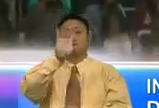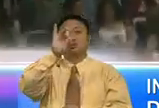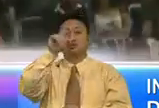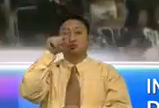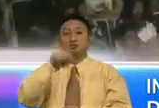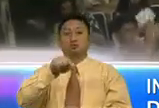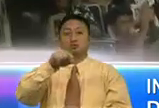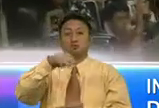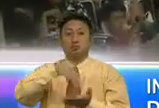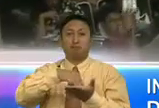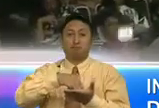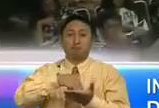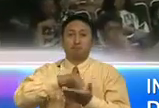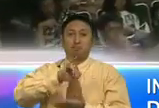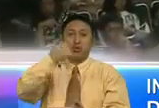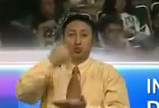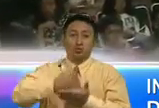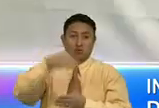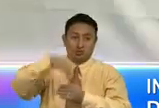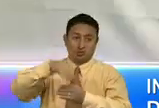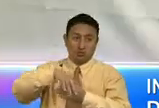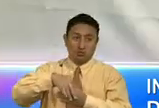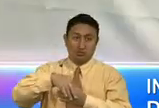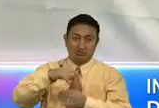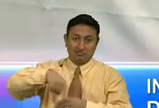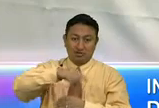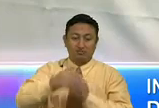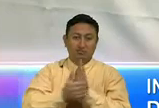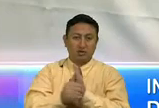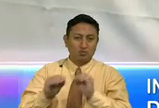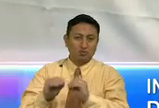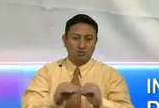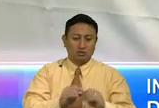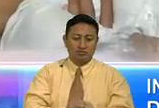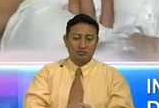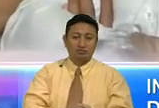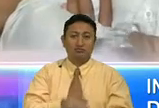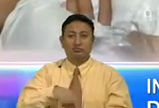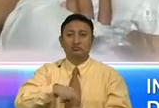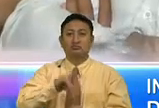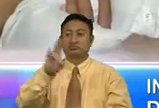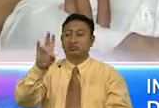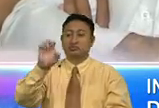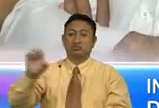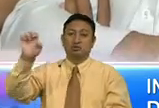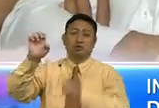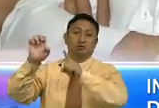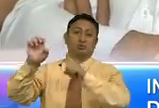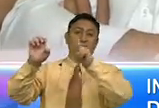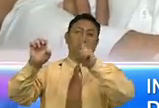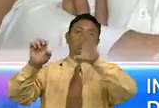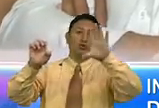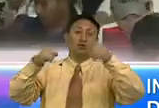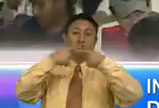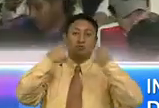278.970 miembros de las juntas receptoras del voto serán capacitados de manera presencial entre el 7 de enero y el 24 de